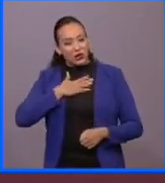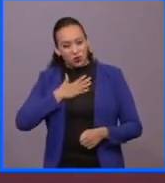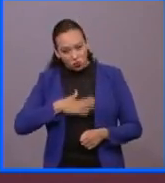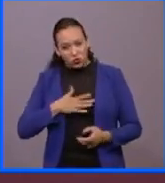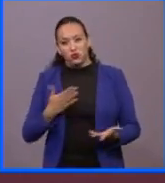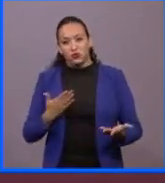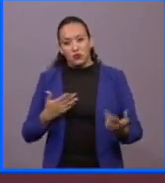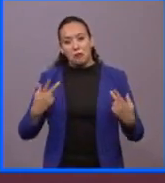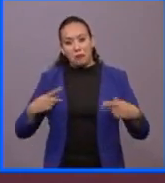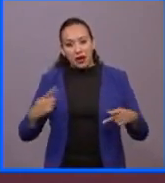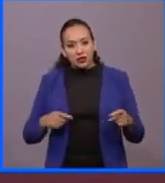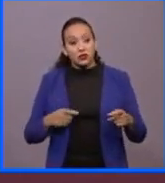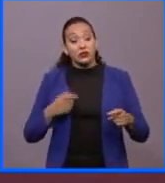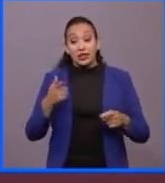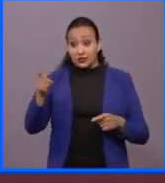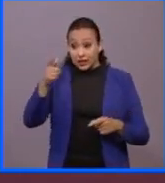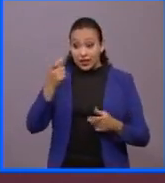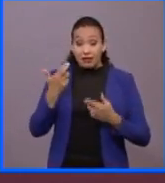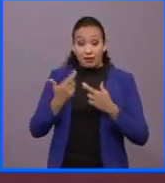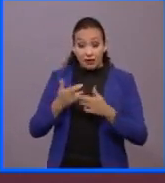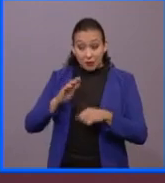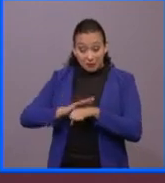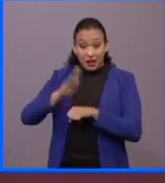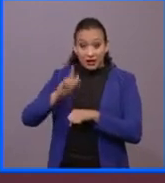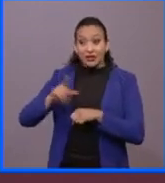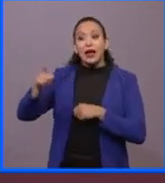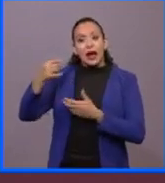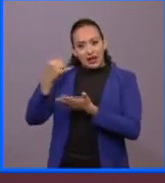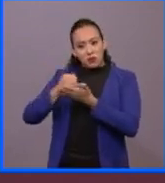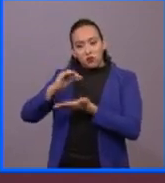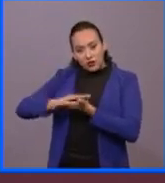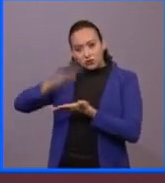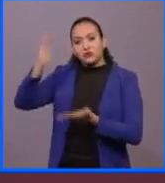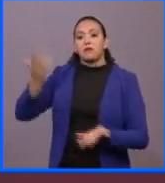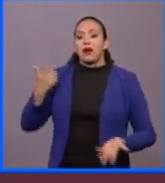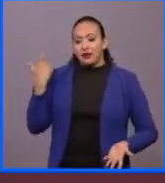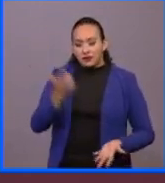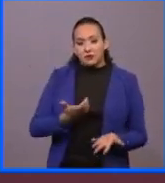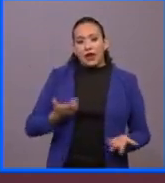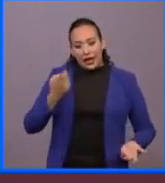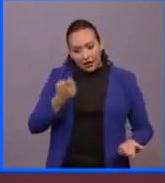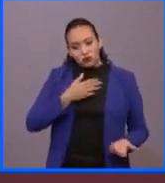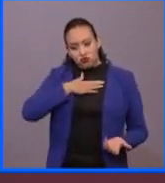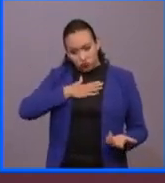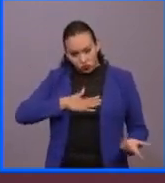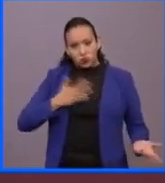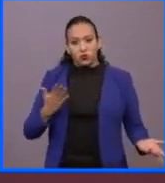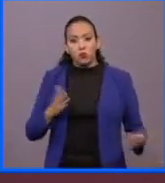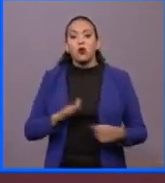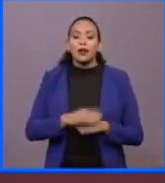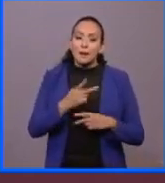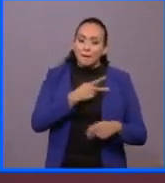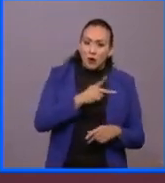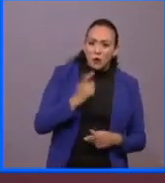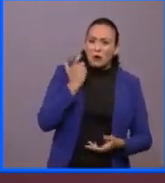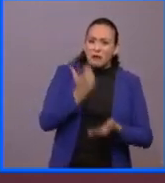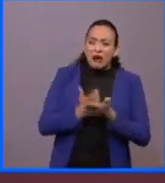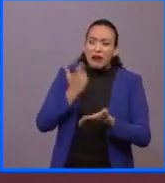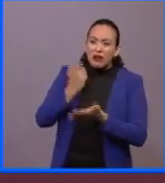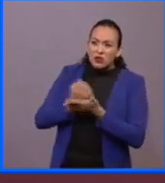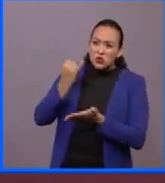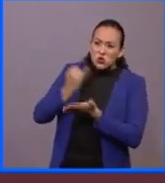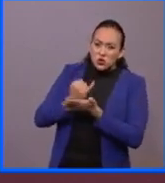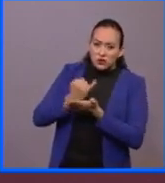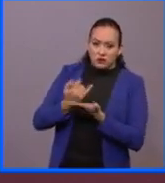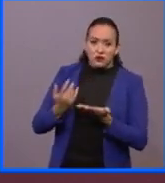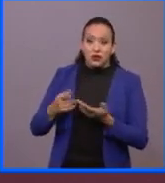justo a quienes más tienen. ¿Por qué? Porque son como los que más fácil se escapan